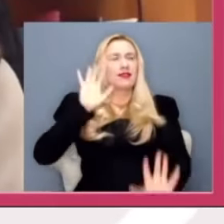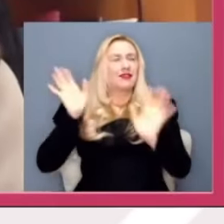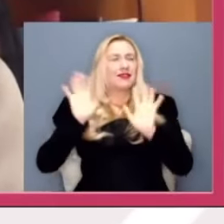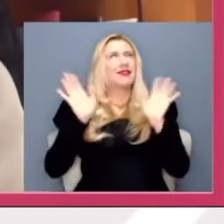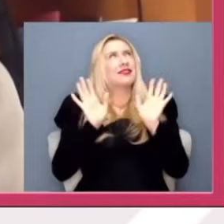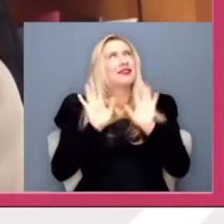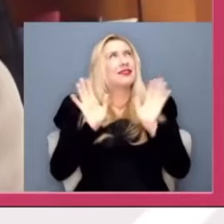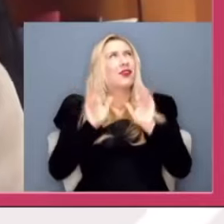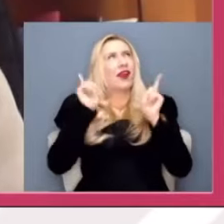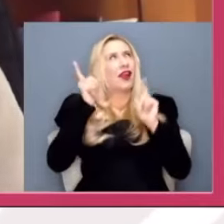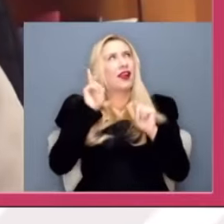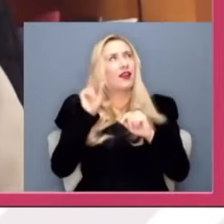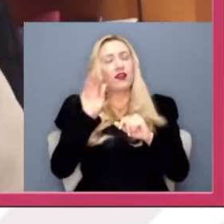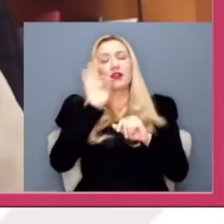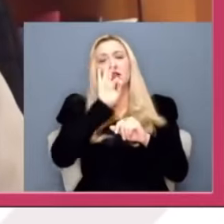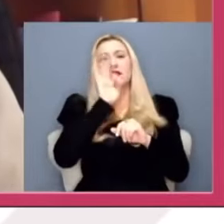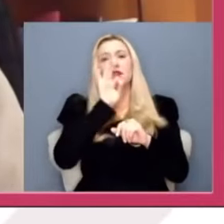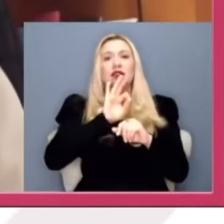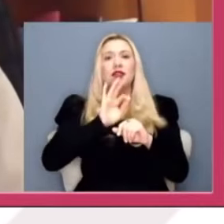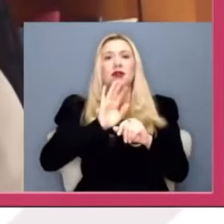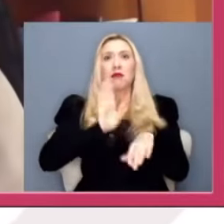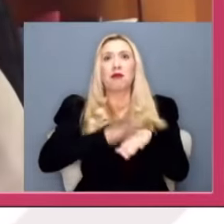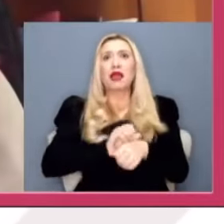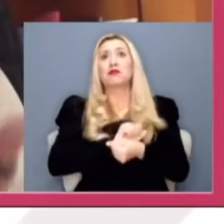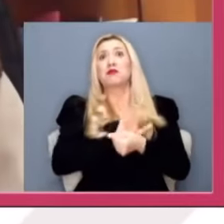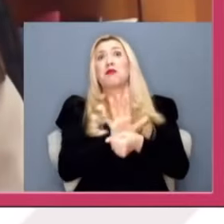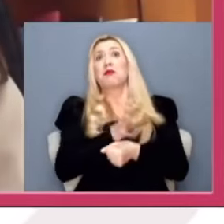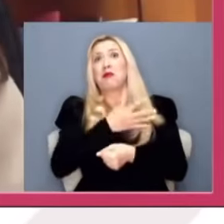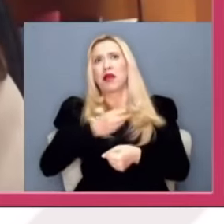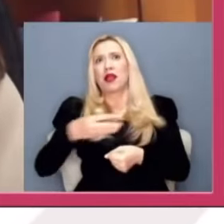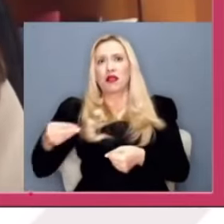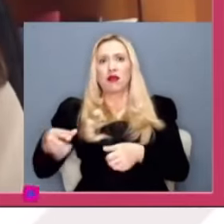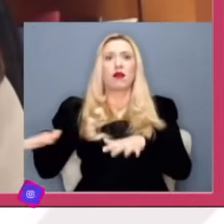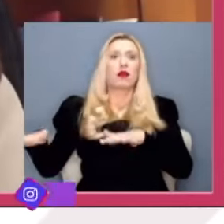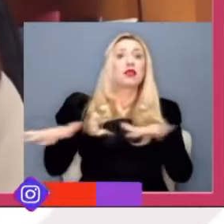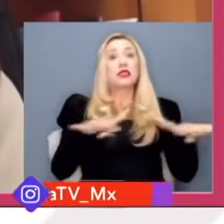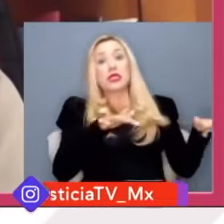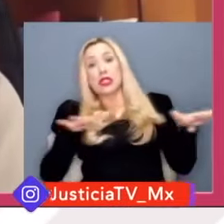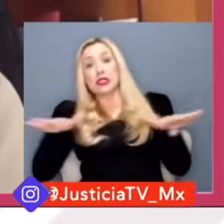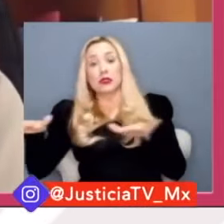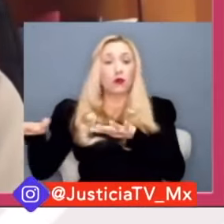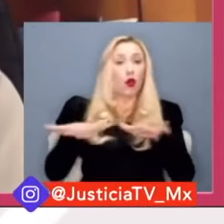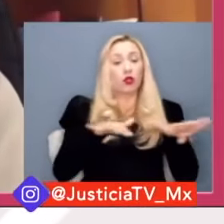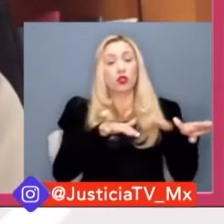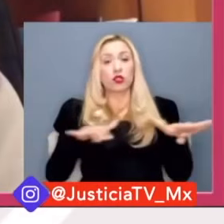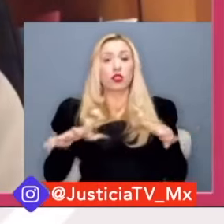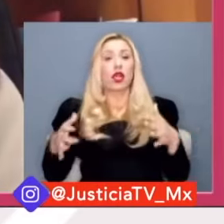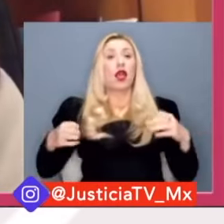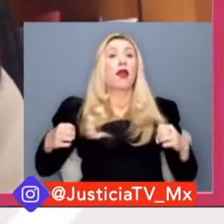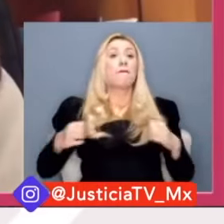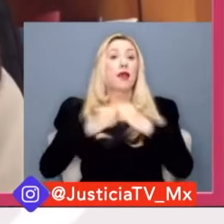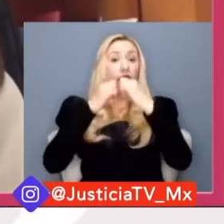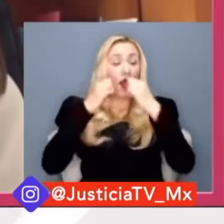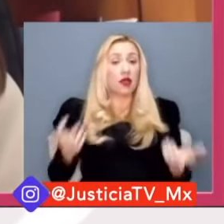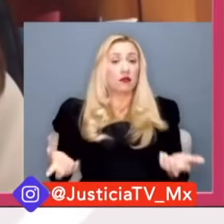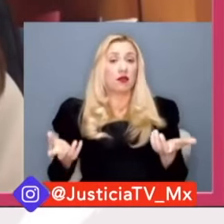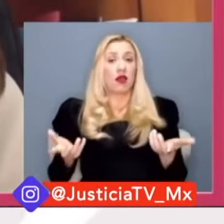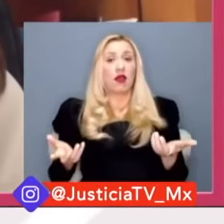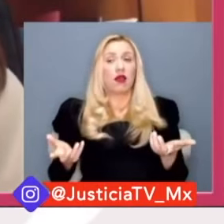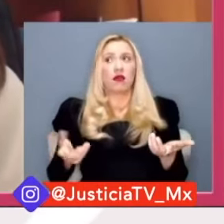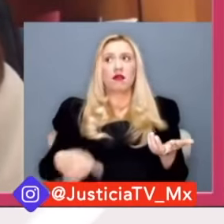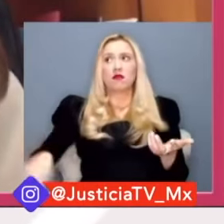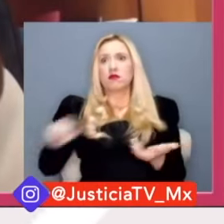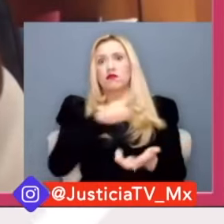pues ya nos hemos enfrentado a dos pandemias, hemos tenido sismos en la Ciudad de México, etcétera, situaciones de emergencia que nos